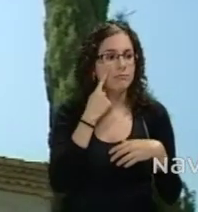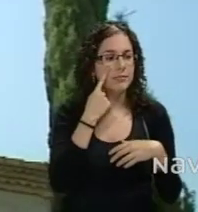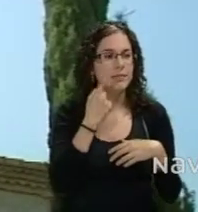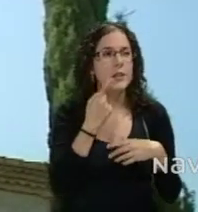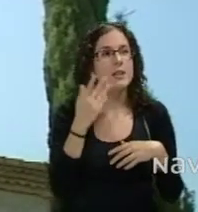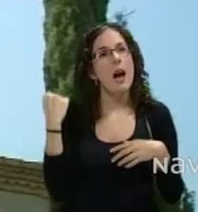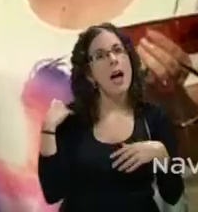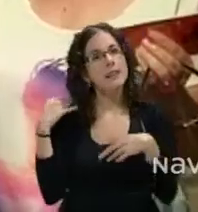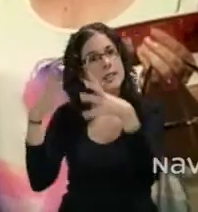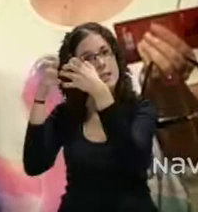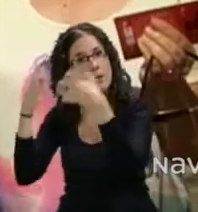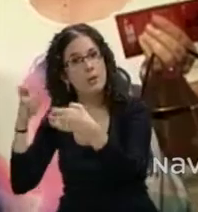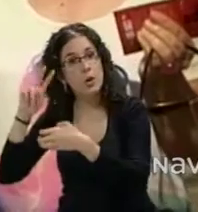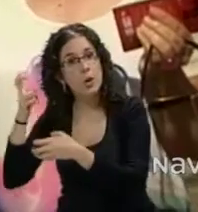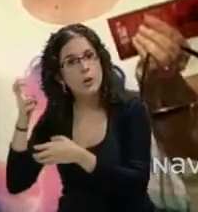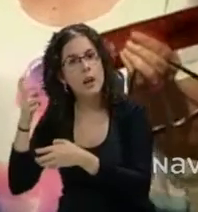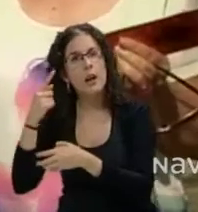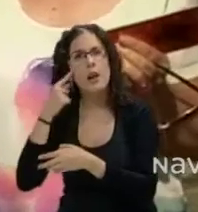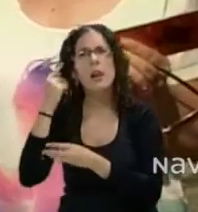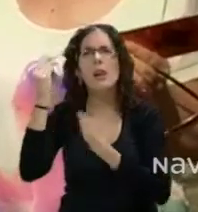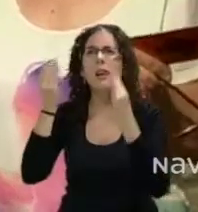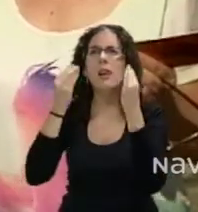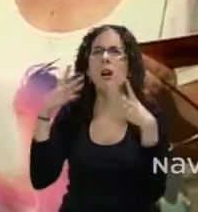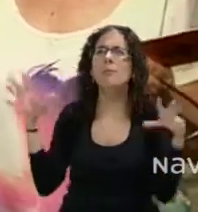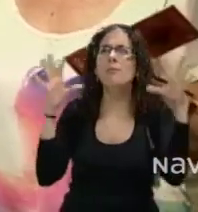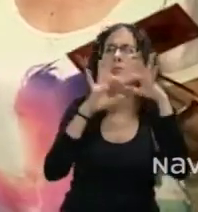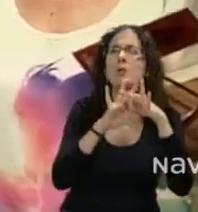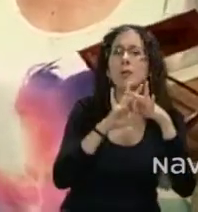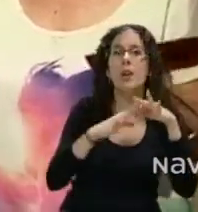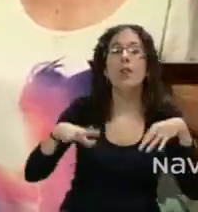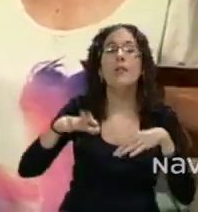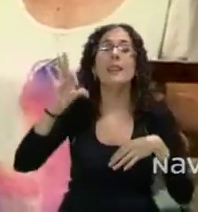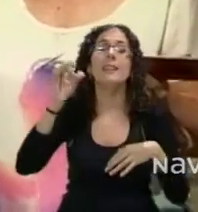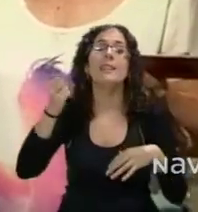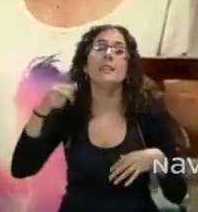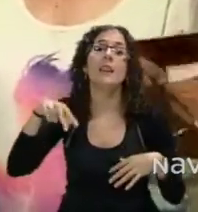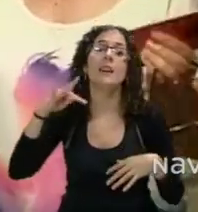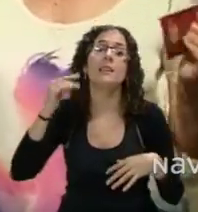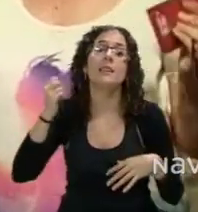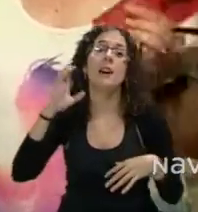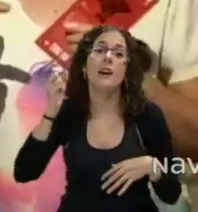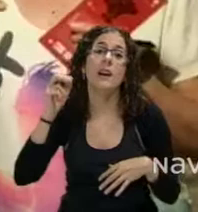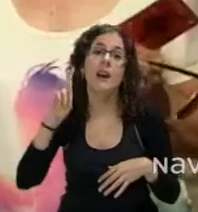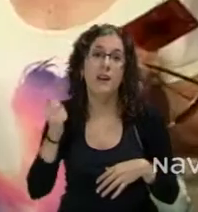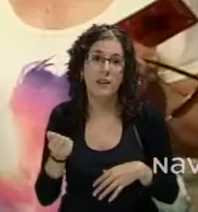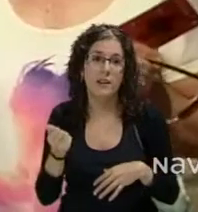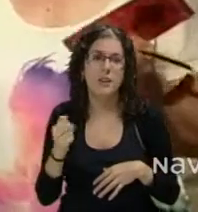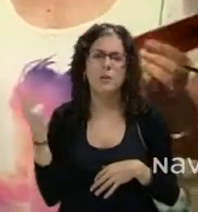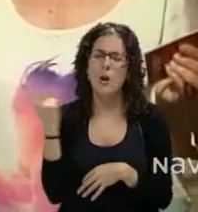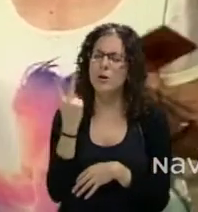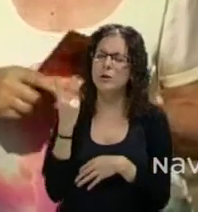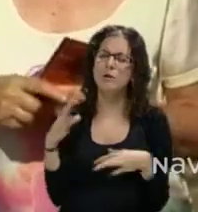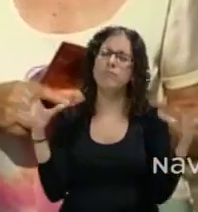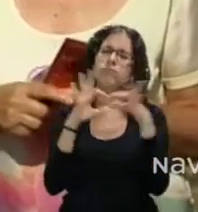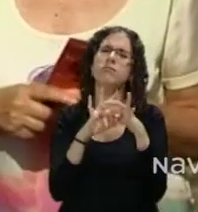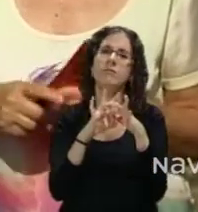había salido a una mujer andelonense en Santa Cara, en la antigua Cara romana. Y enlazó esos 2 datos. Y ahí